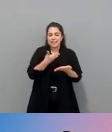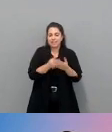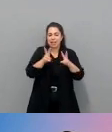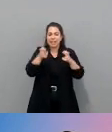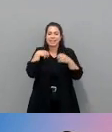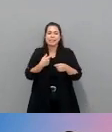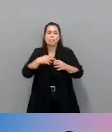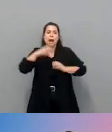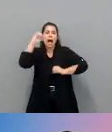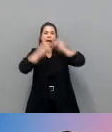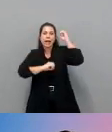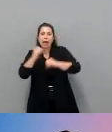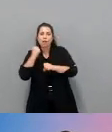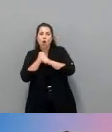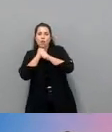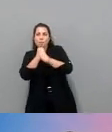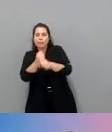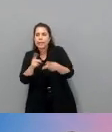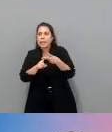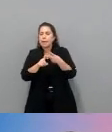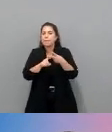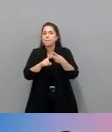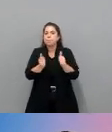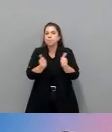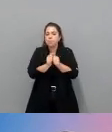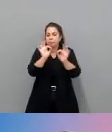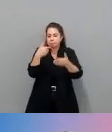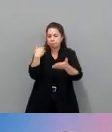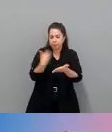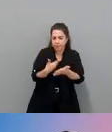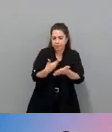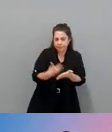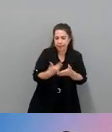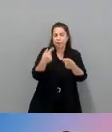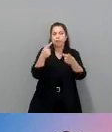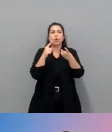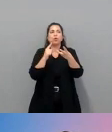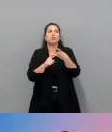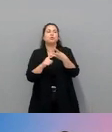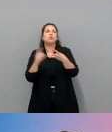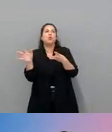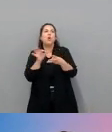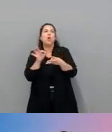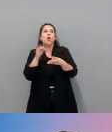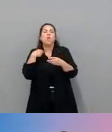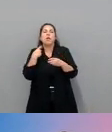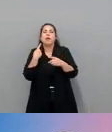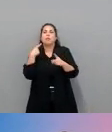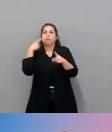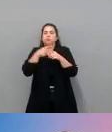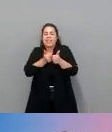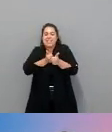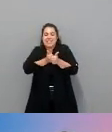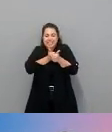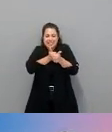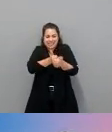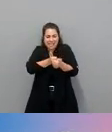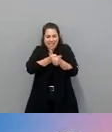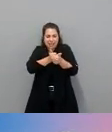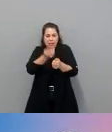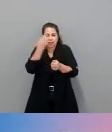dependencia, de valorar a las personas, de emitir sus certificados, de hacer un seguimiento, de solicitar